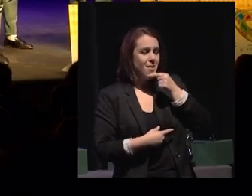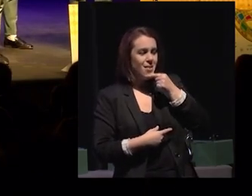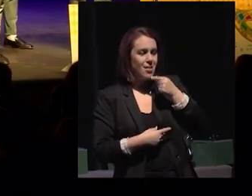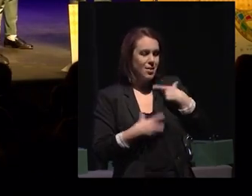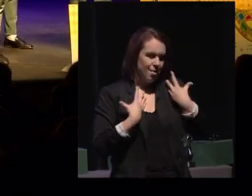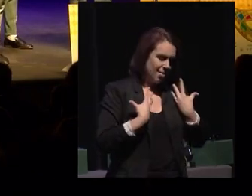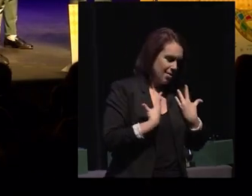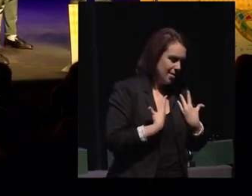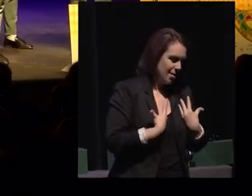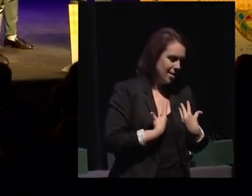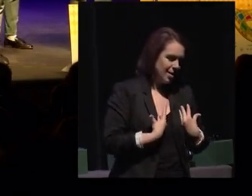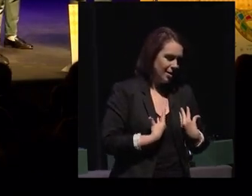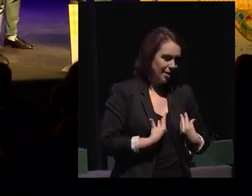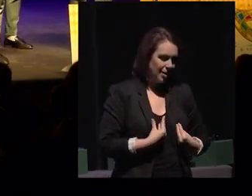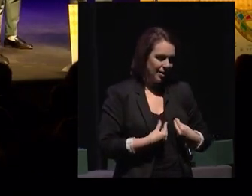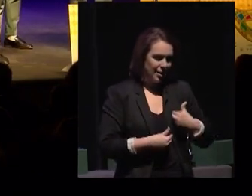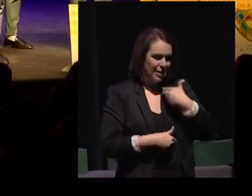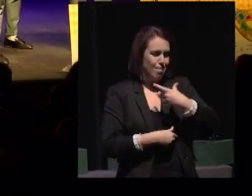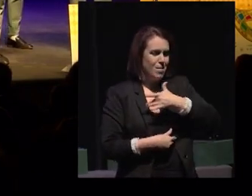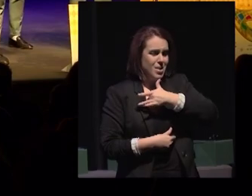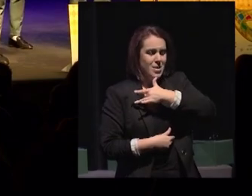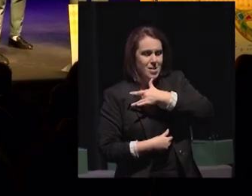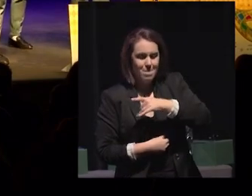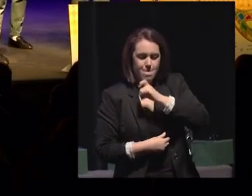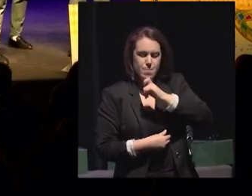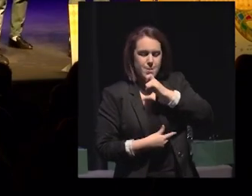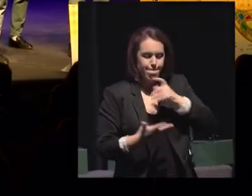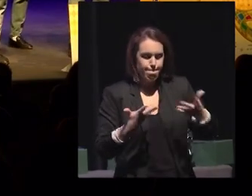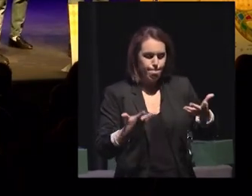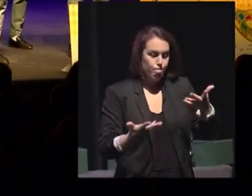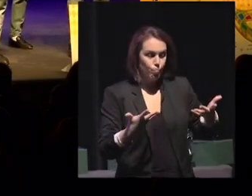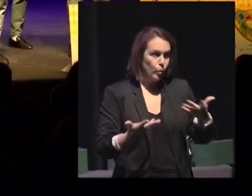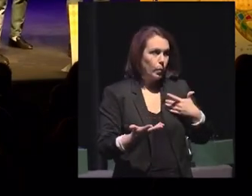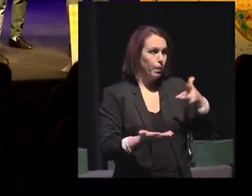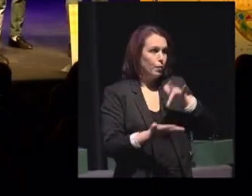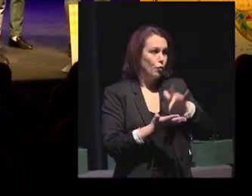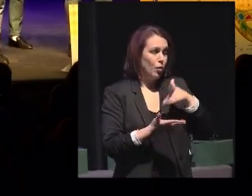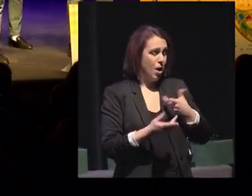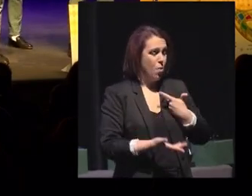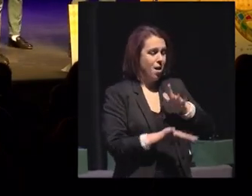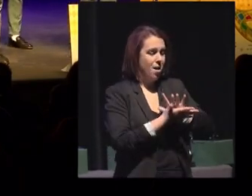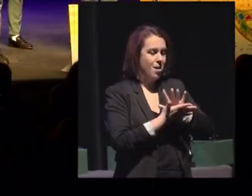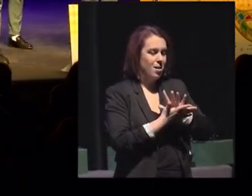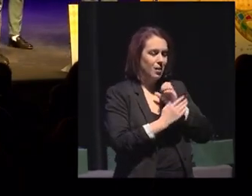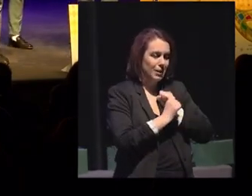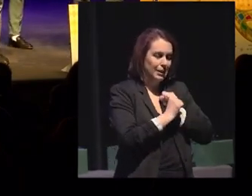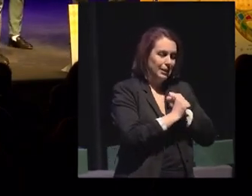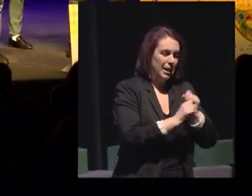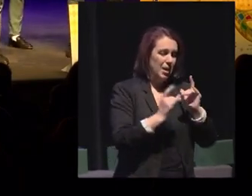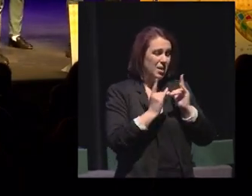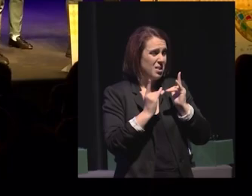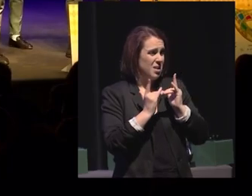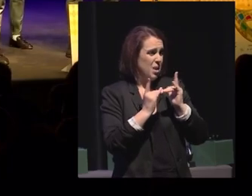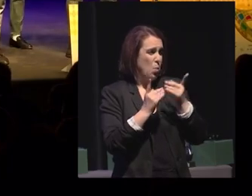caer y tan difícil amar. Cuando la calma es rehén y la cama se oscila,